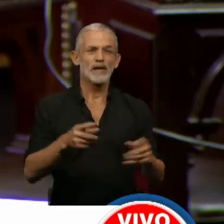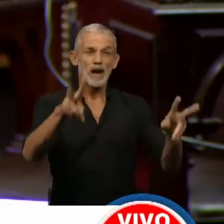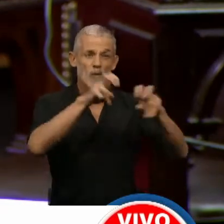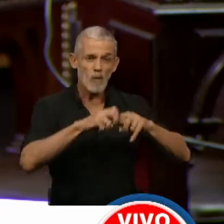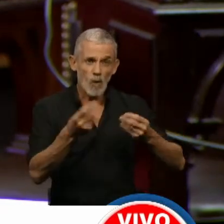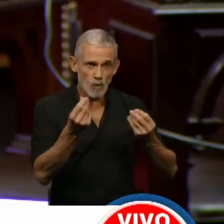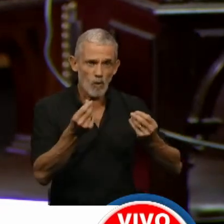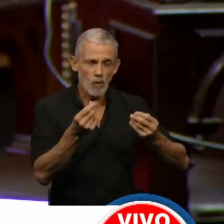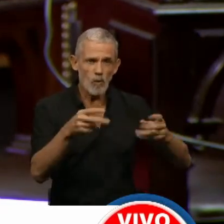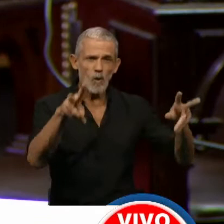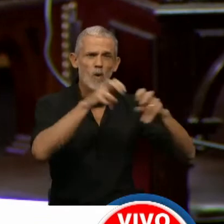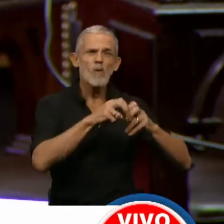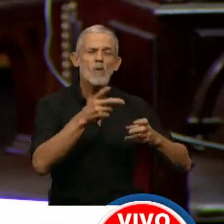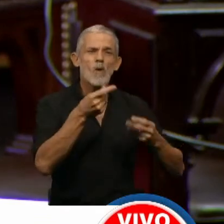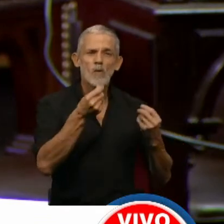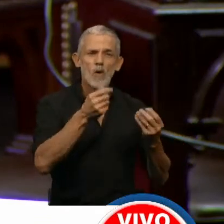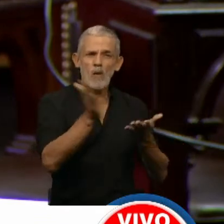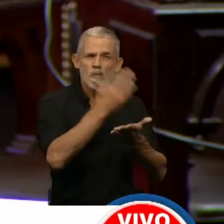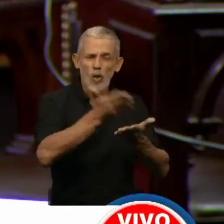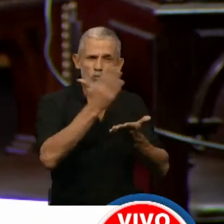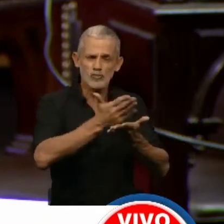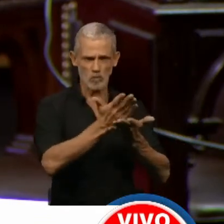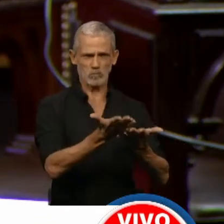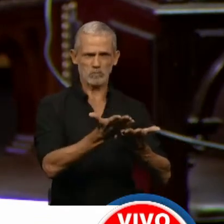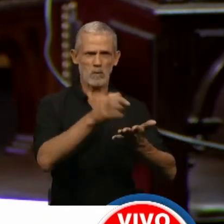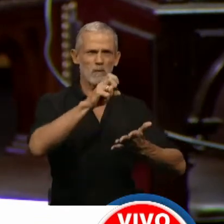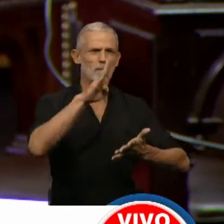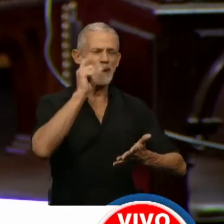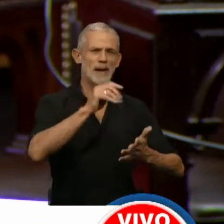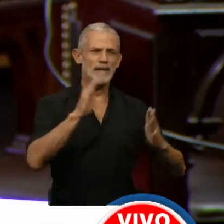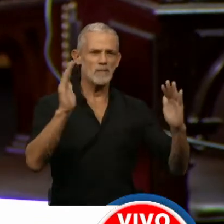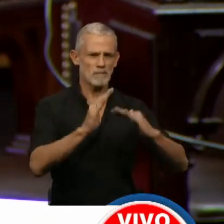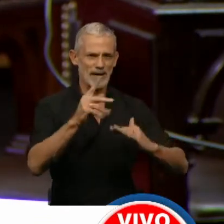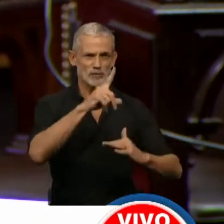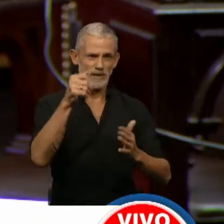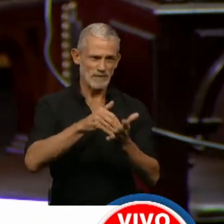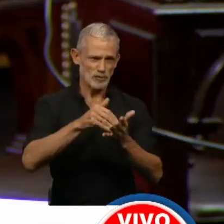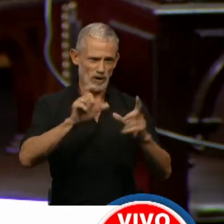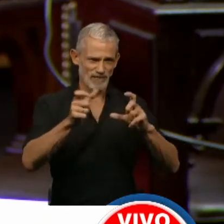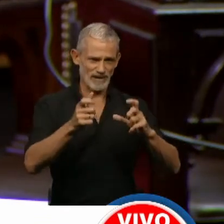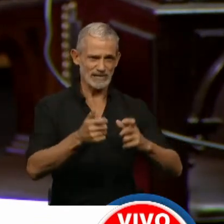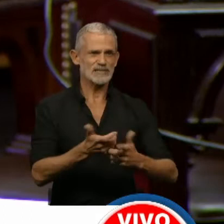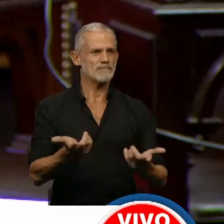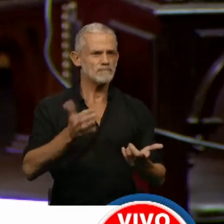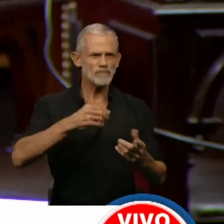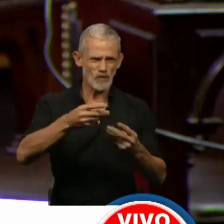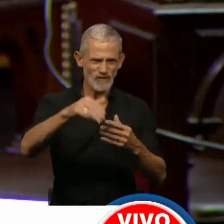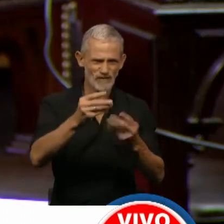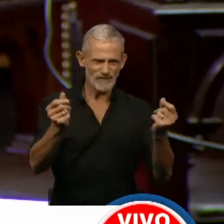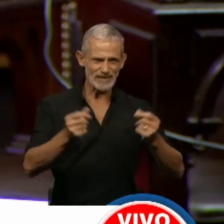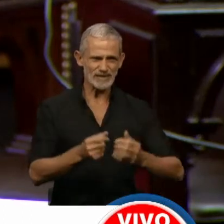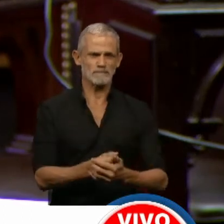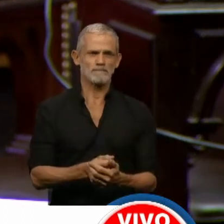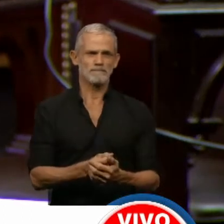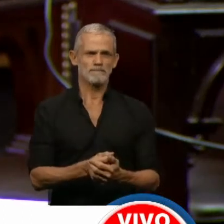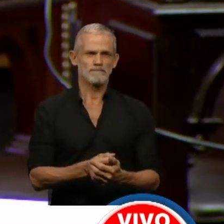lógica, conclusión, hubo más pobreza, sin mirar ninguna otra variable más que tengamos que definir. Entonces, señor presidente, termino con esto.